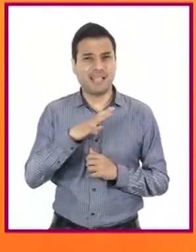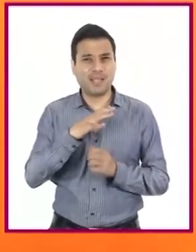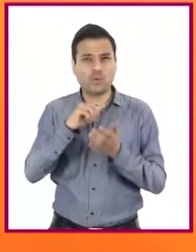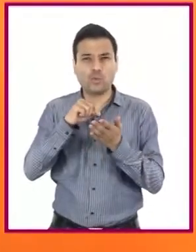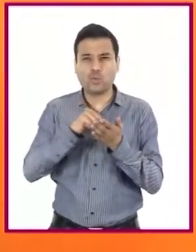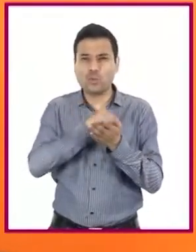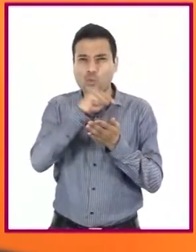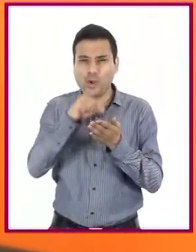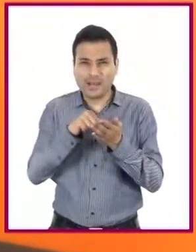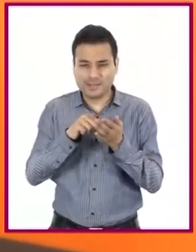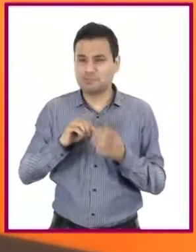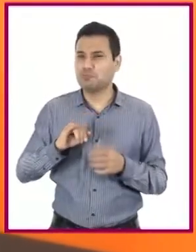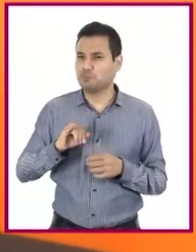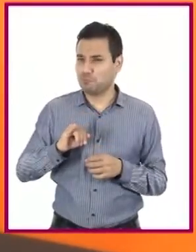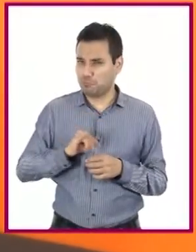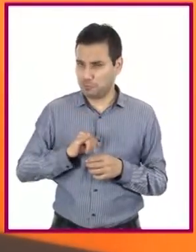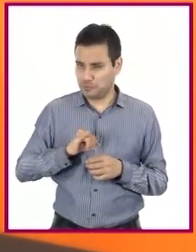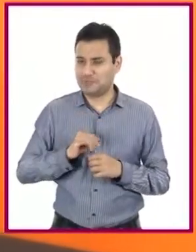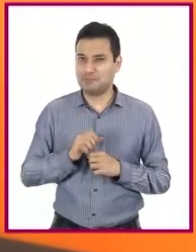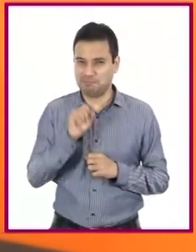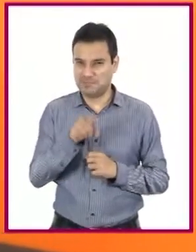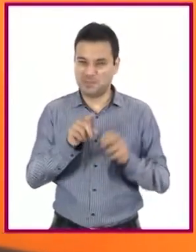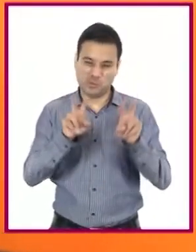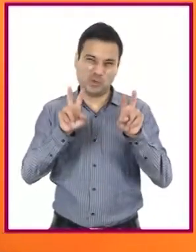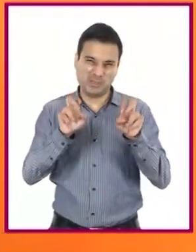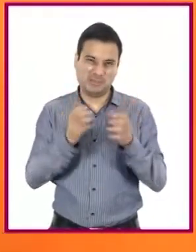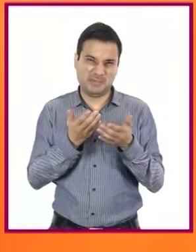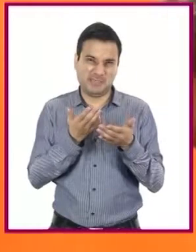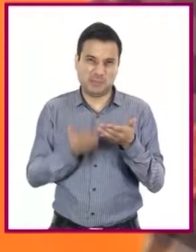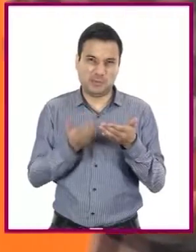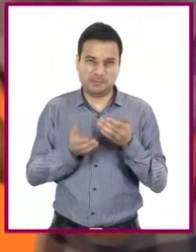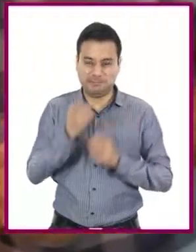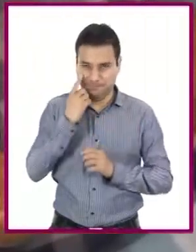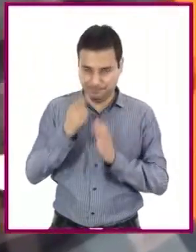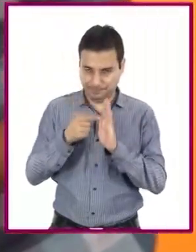hoy. Te las voy a mostrar para que las observes.